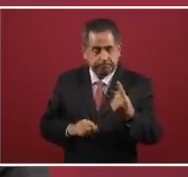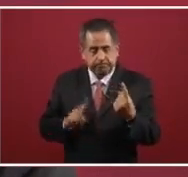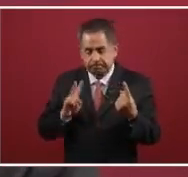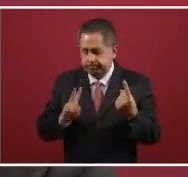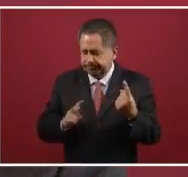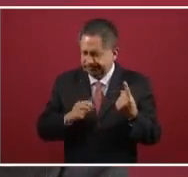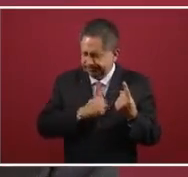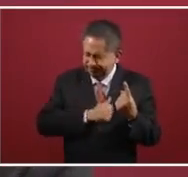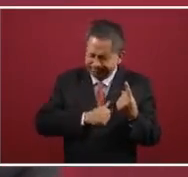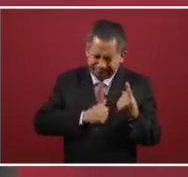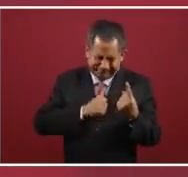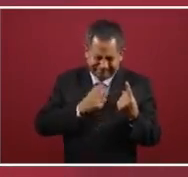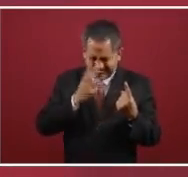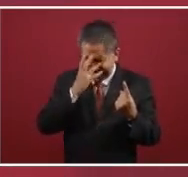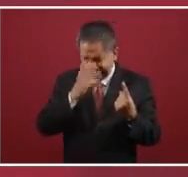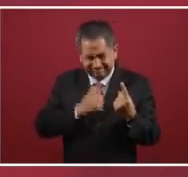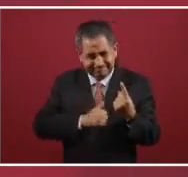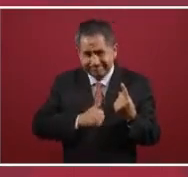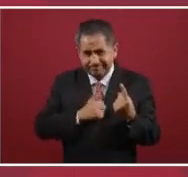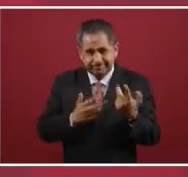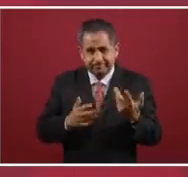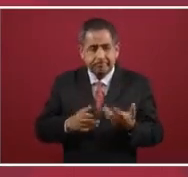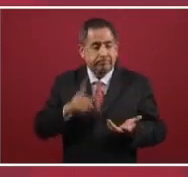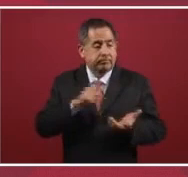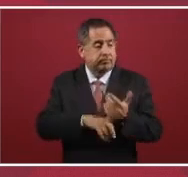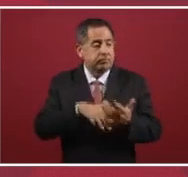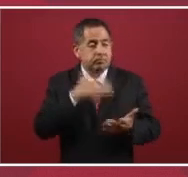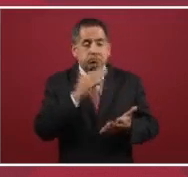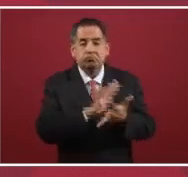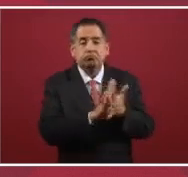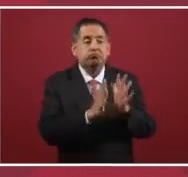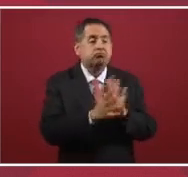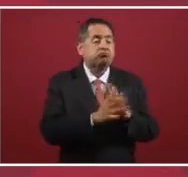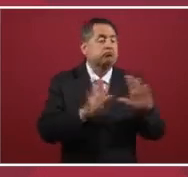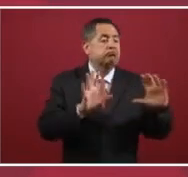lamentable que la delincuencia